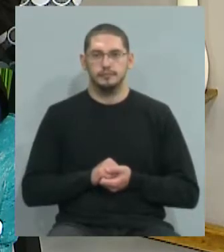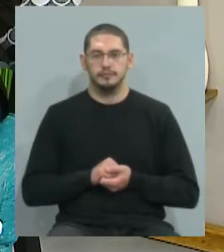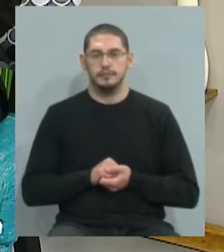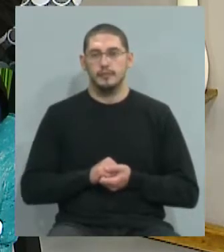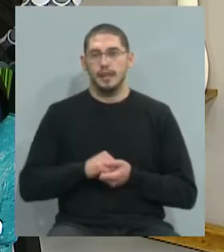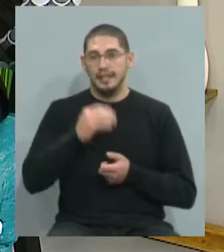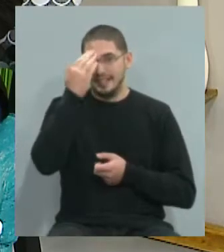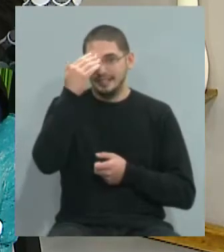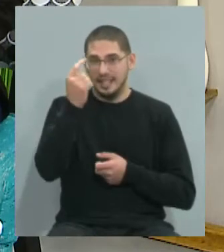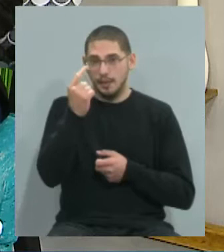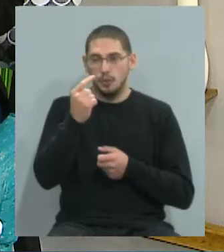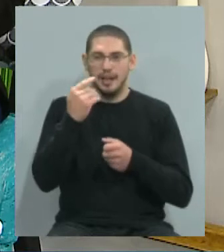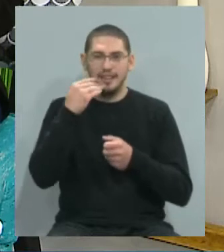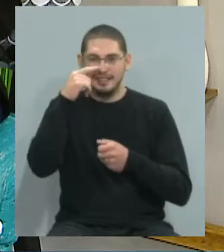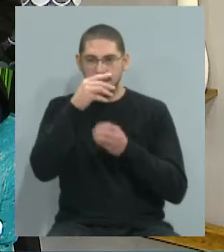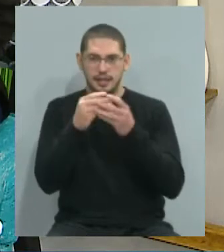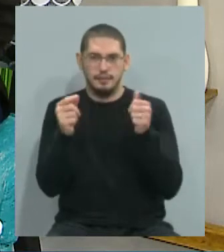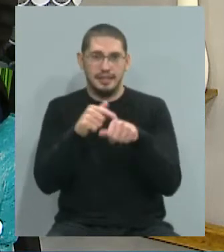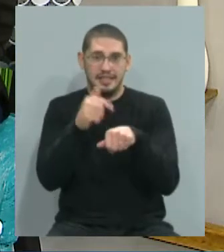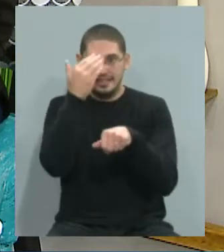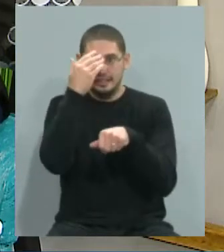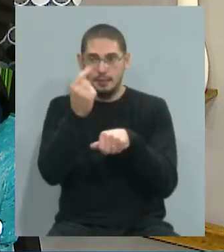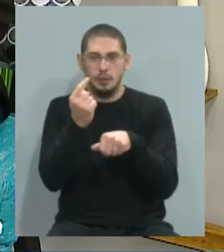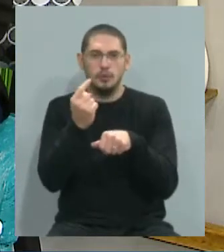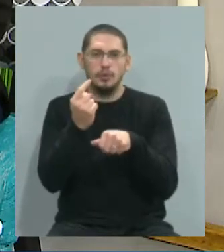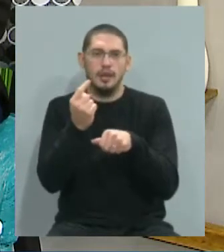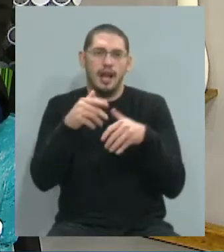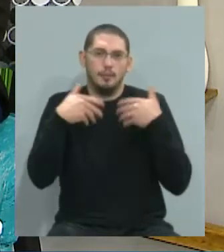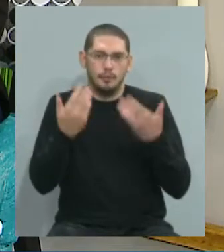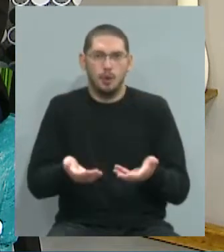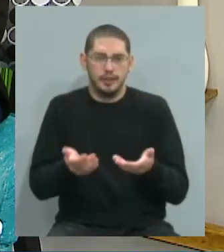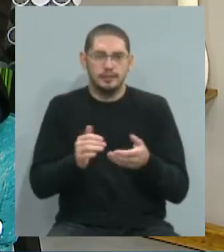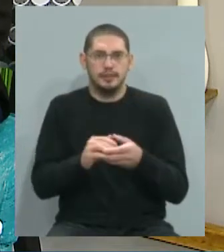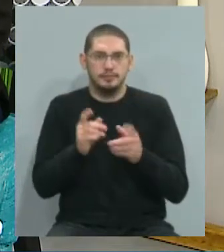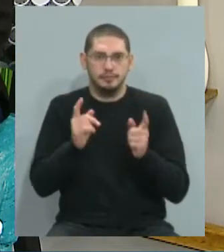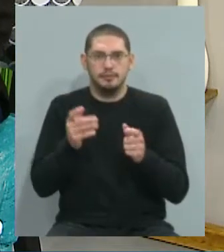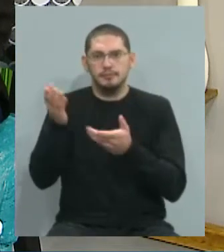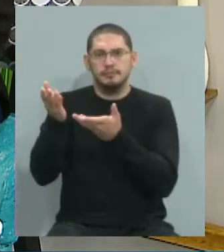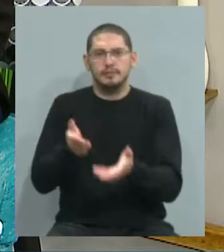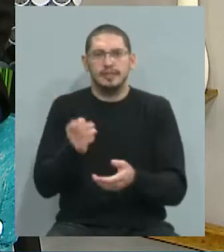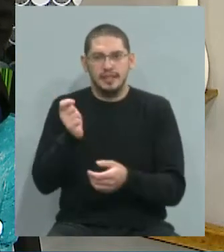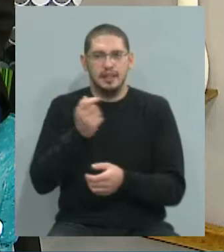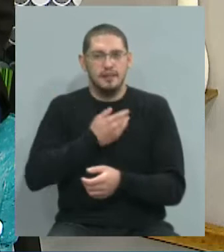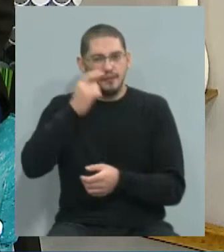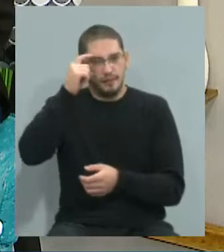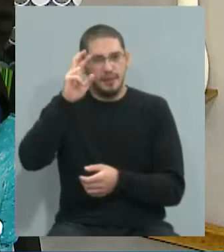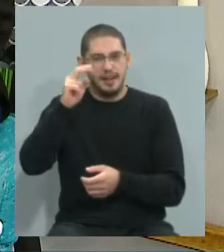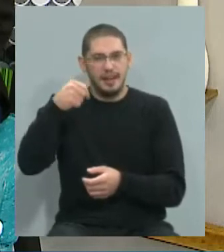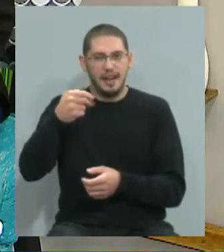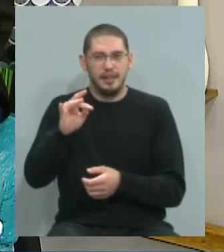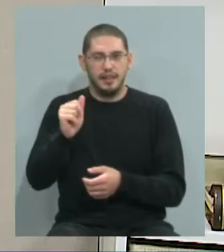Faltan 15 minutos para las 7 de la tarde y en estos 15 minutos vamos a aprovechar y mucho a Fernanda Beigel,